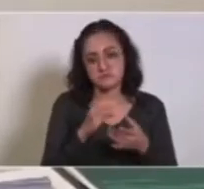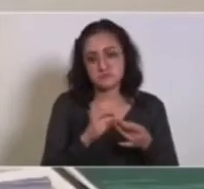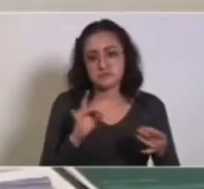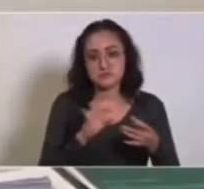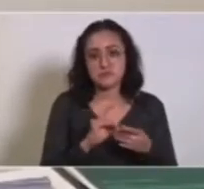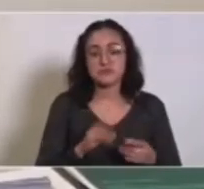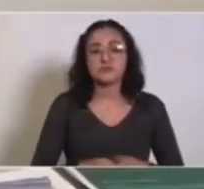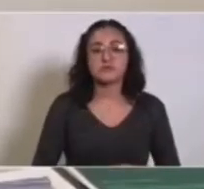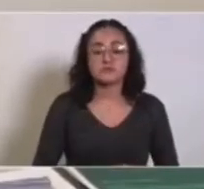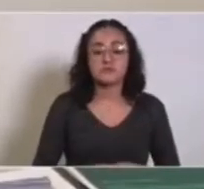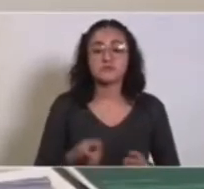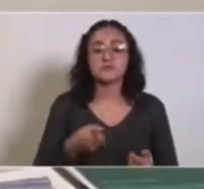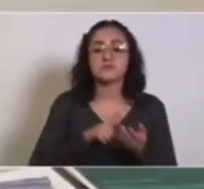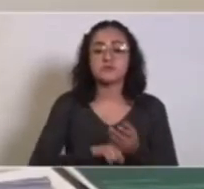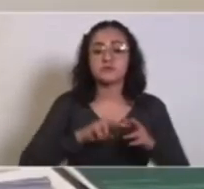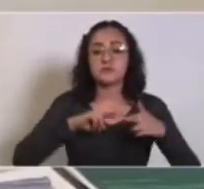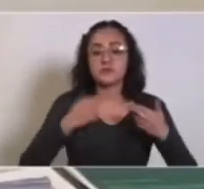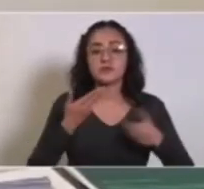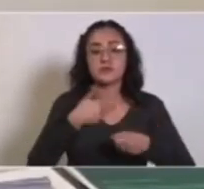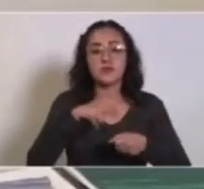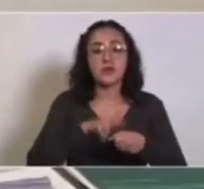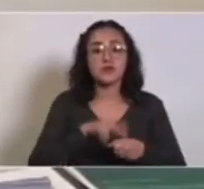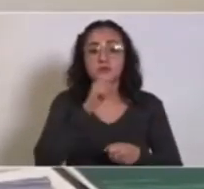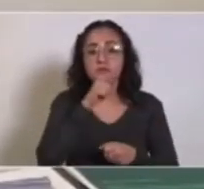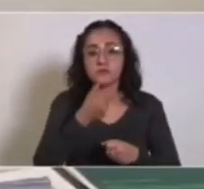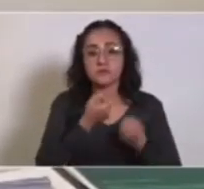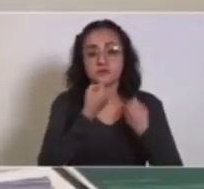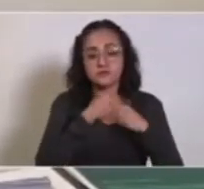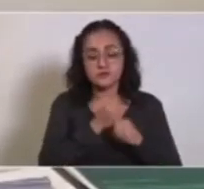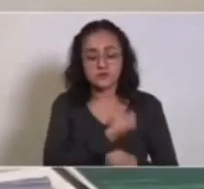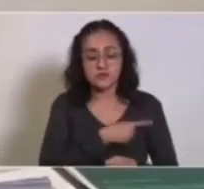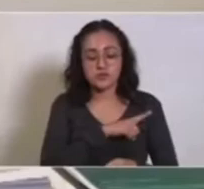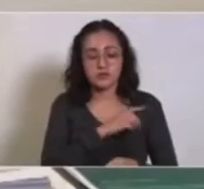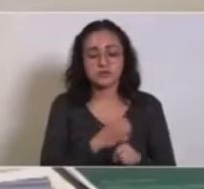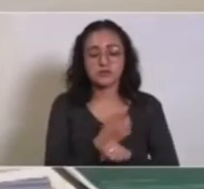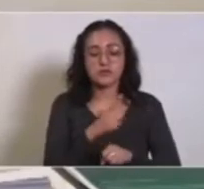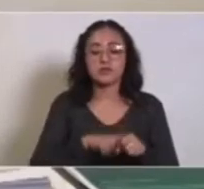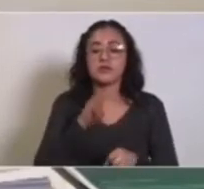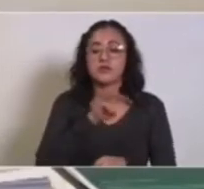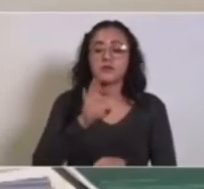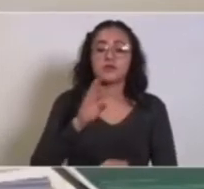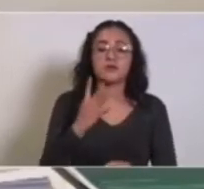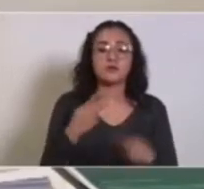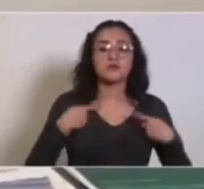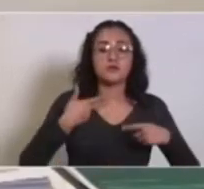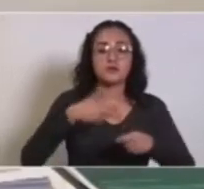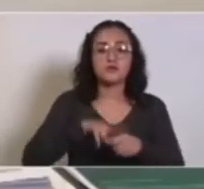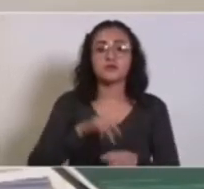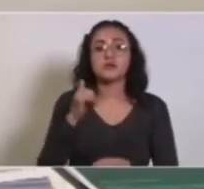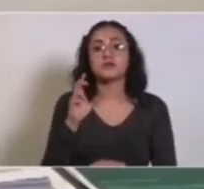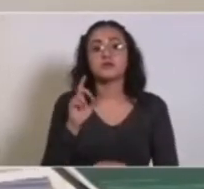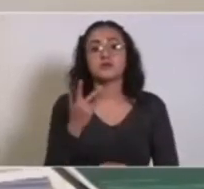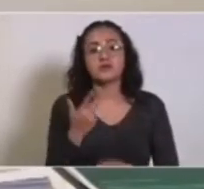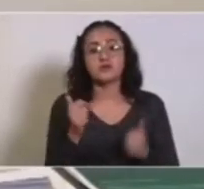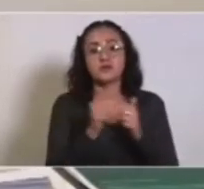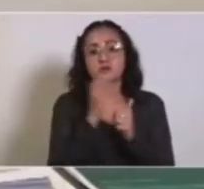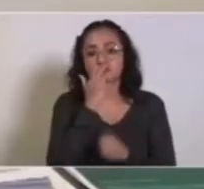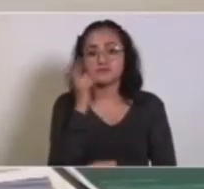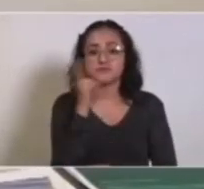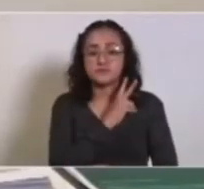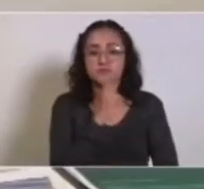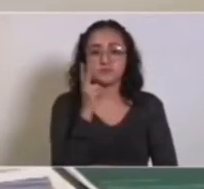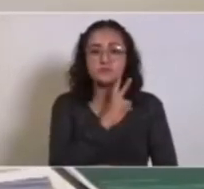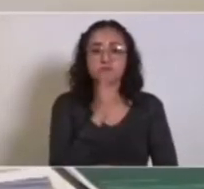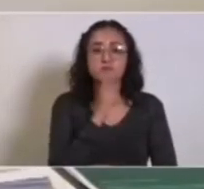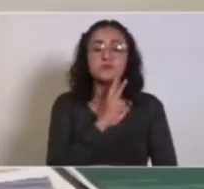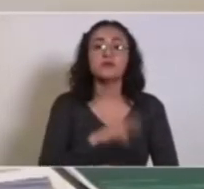manera. En la red hospitalaria de los servicios de salud, 344 hospitalizados y 38 con ventilación